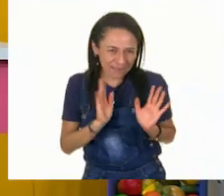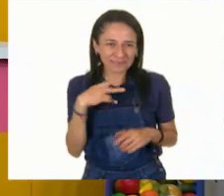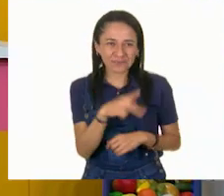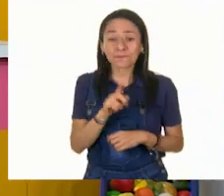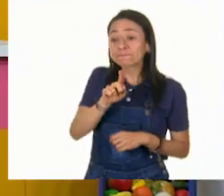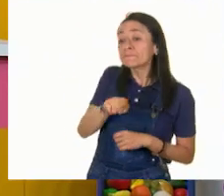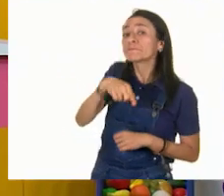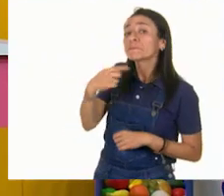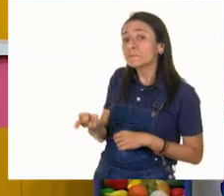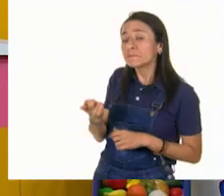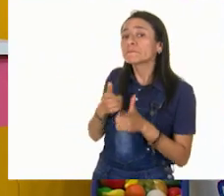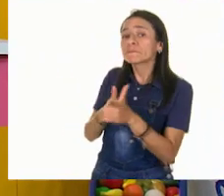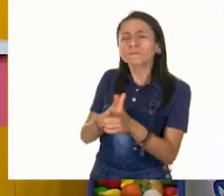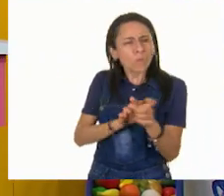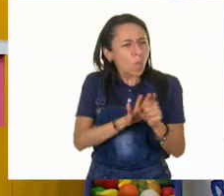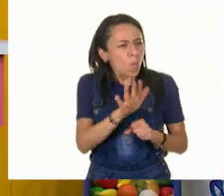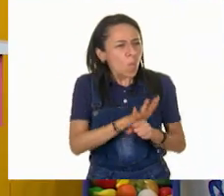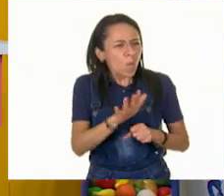es ella? El